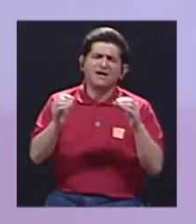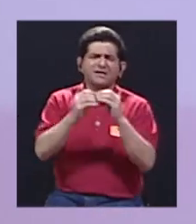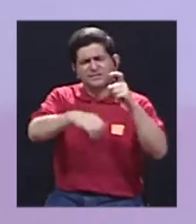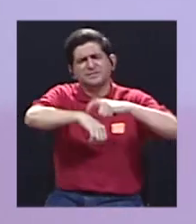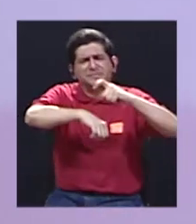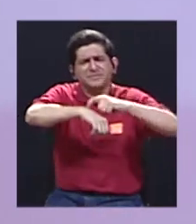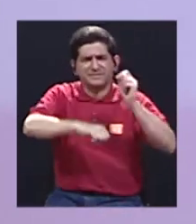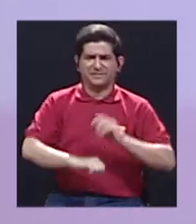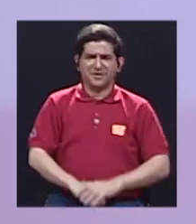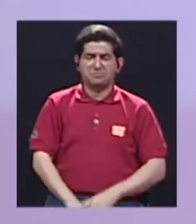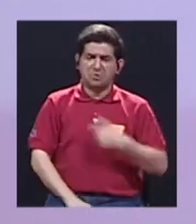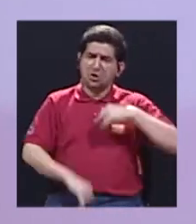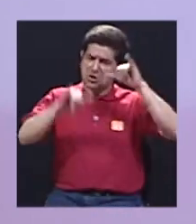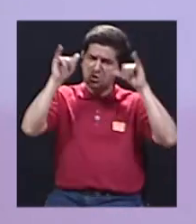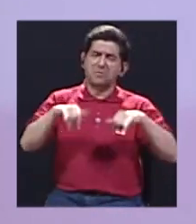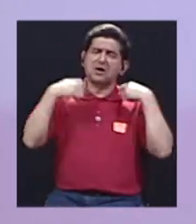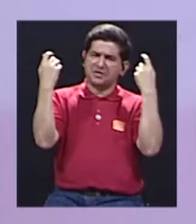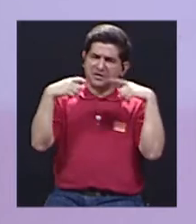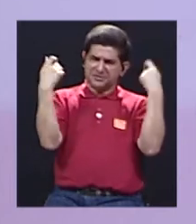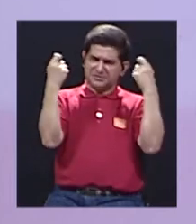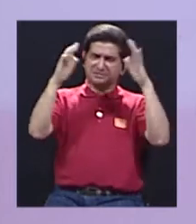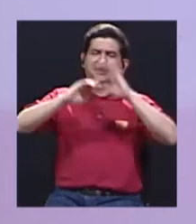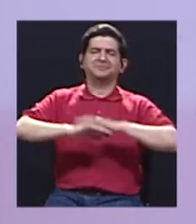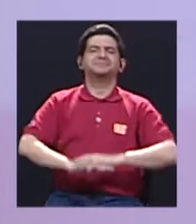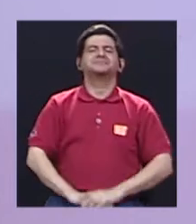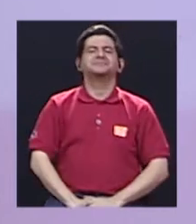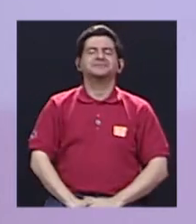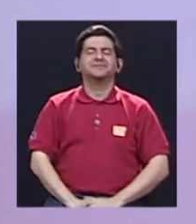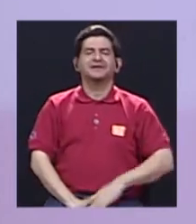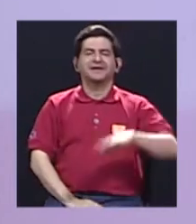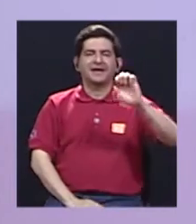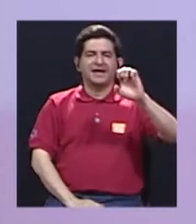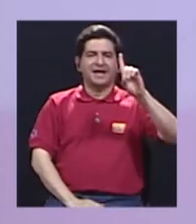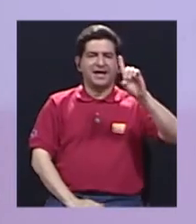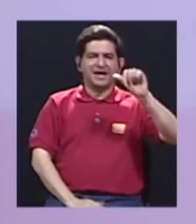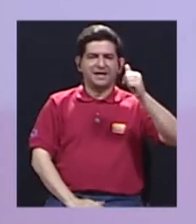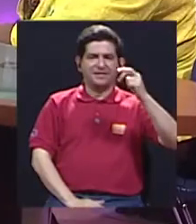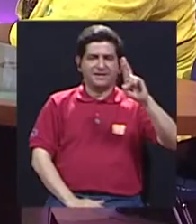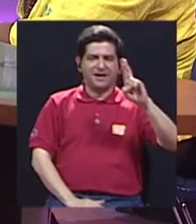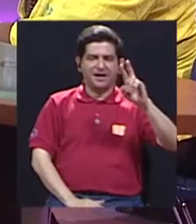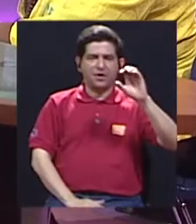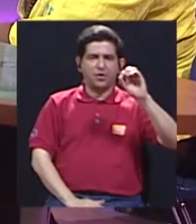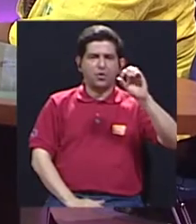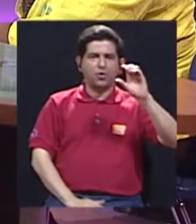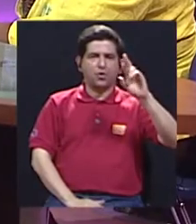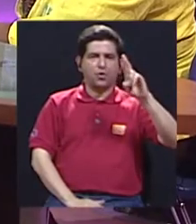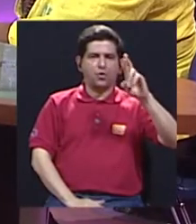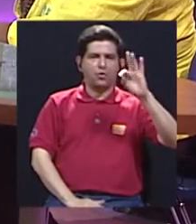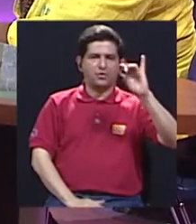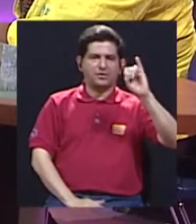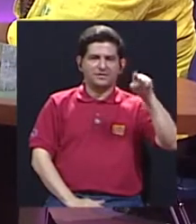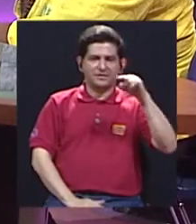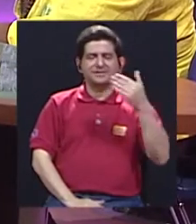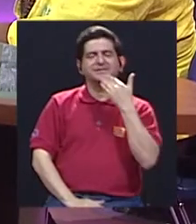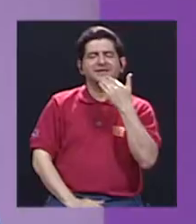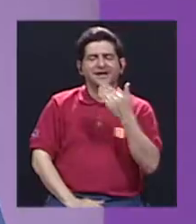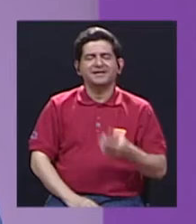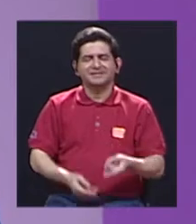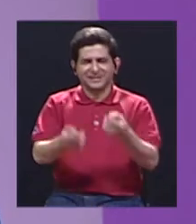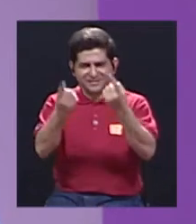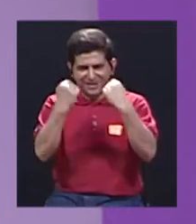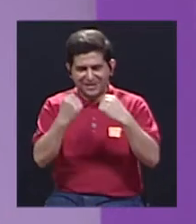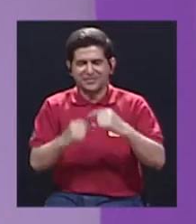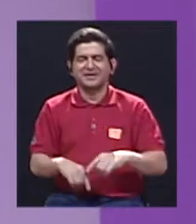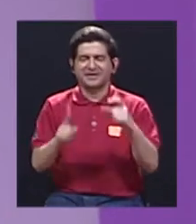poquito más y bueno eh me quedé para el festival édgar ortiz gracias por tener sacada en palabra de mujer